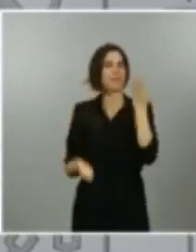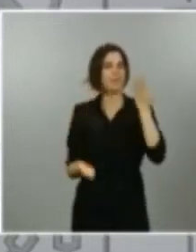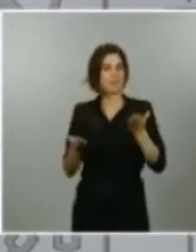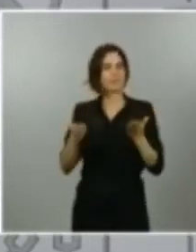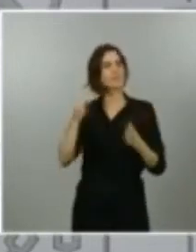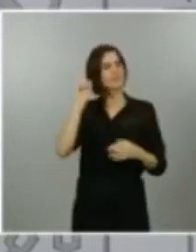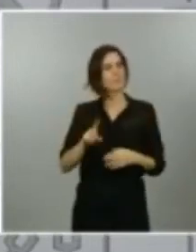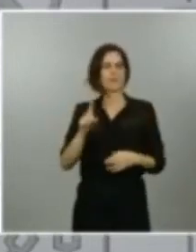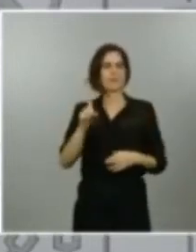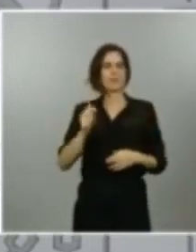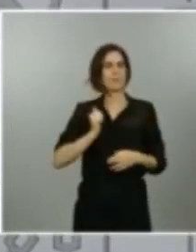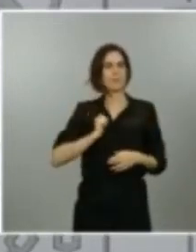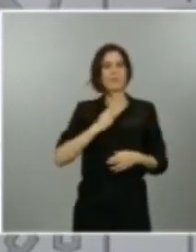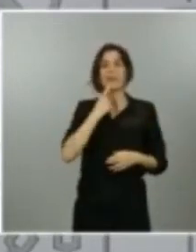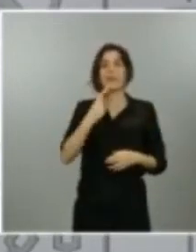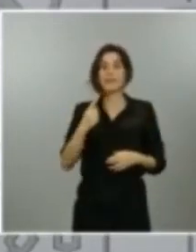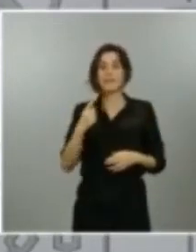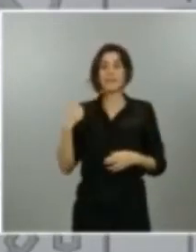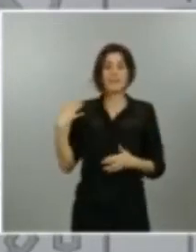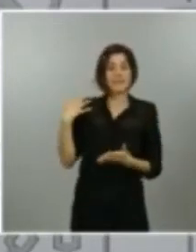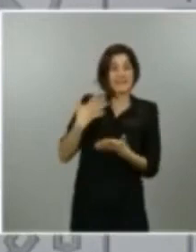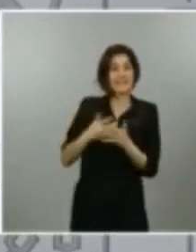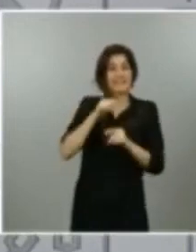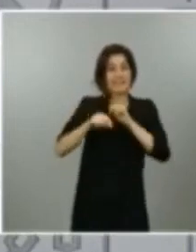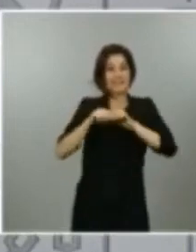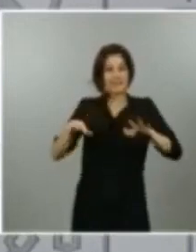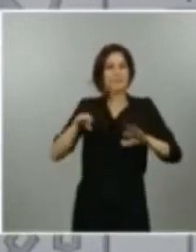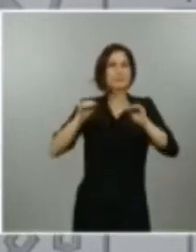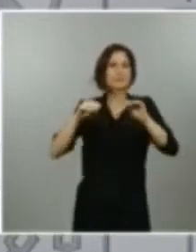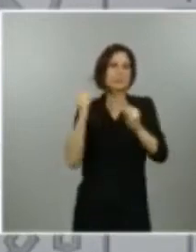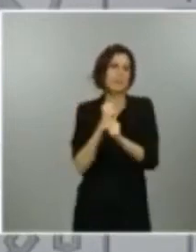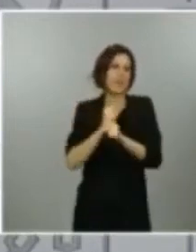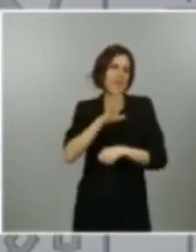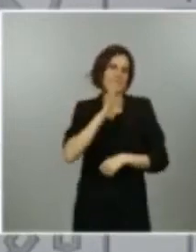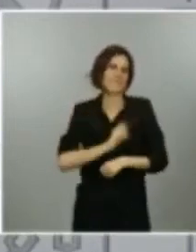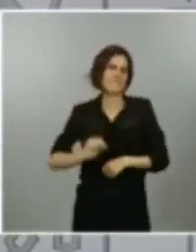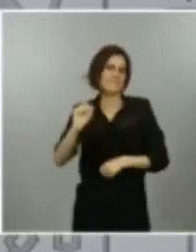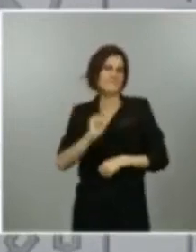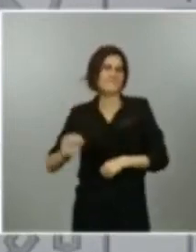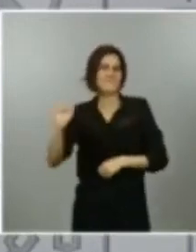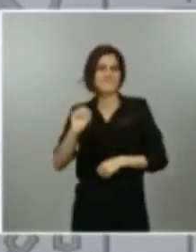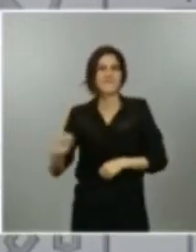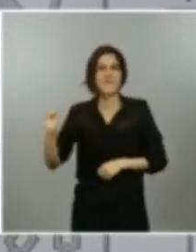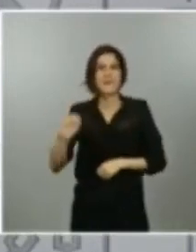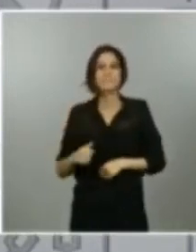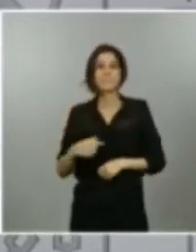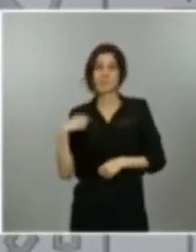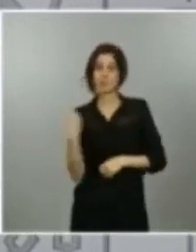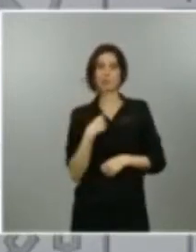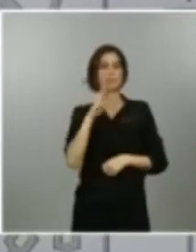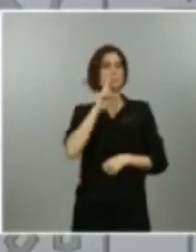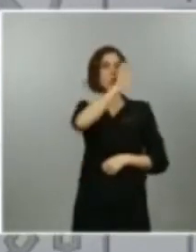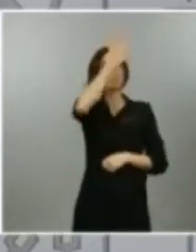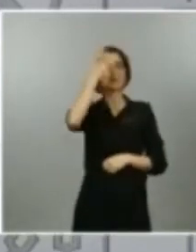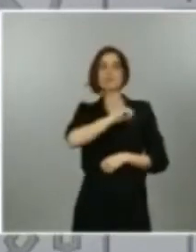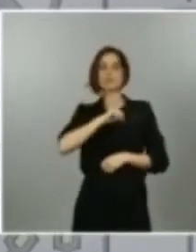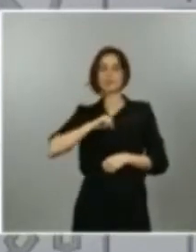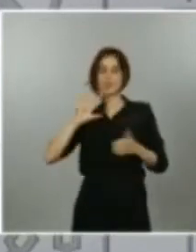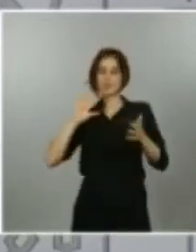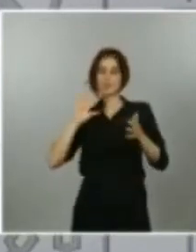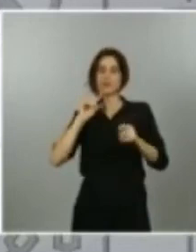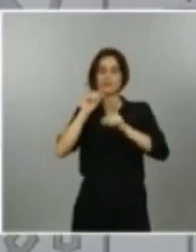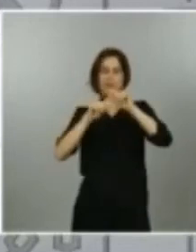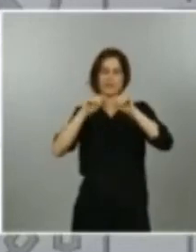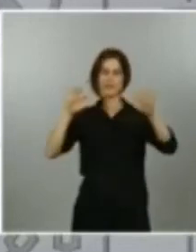largo de toda la epidemia todos hemos podido ver cómo han evolucionado las epidemias en las diferentes comunidades hay factores asociados